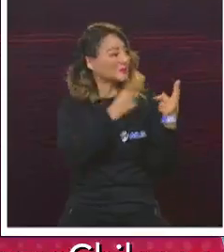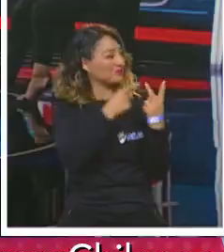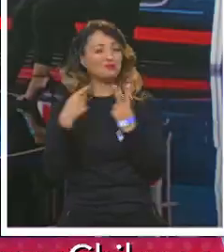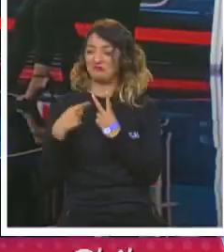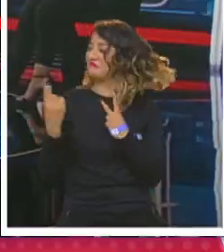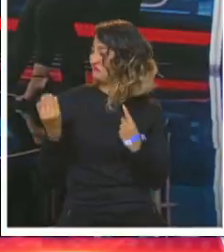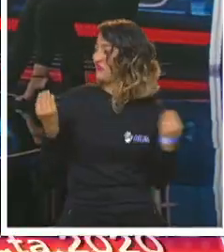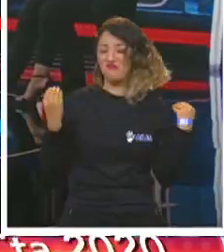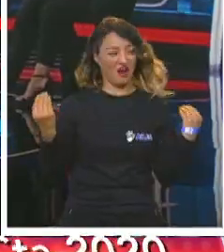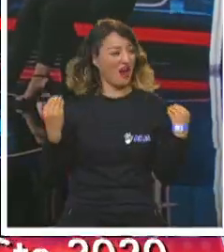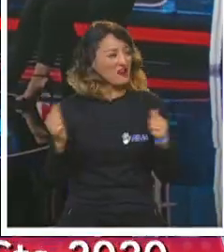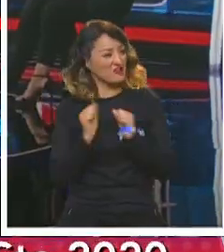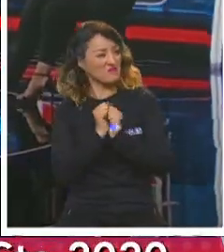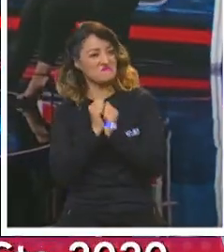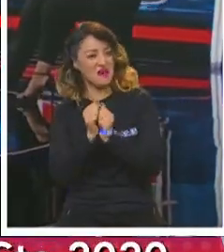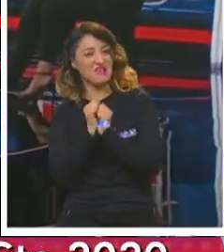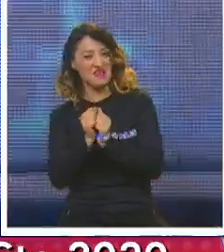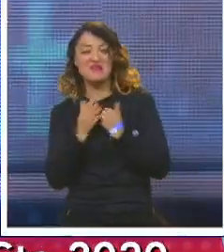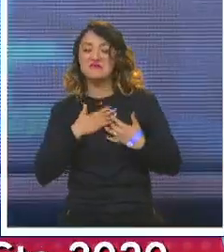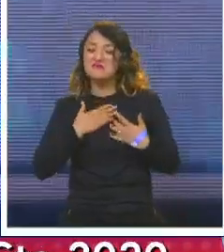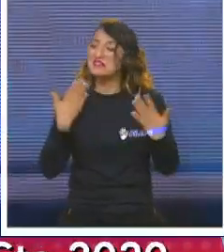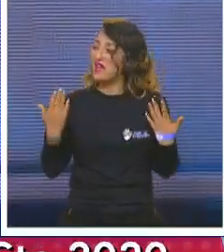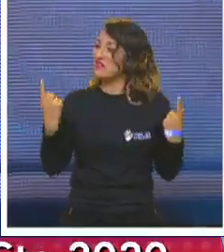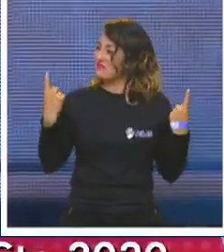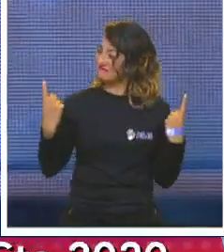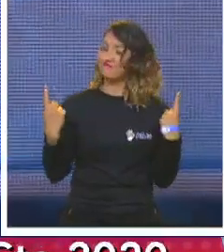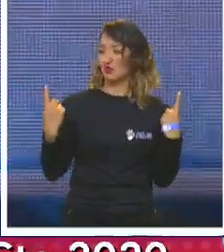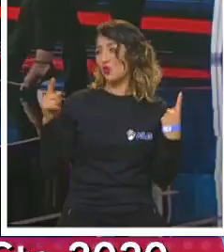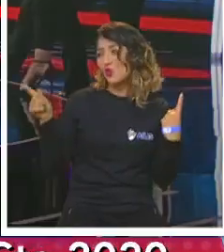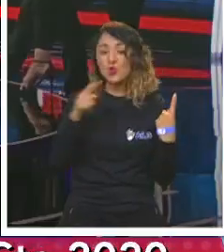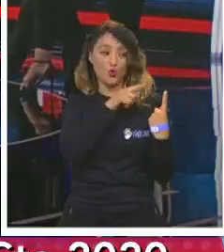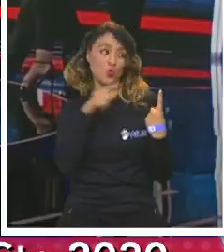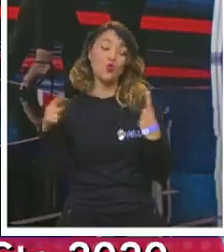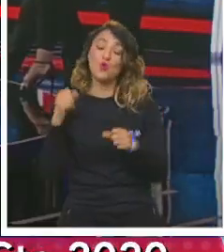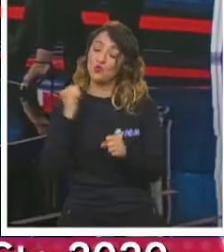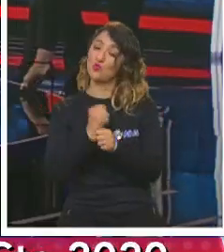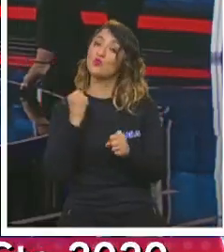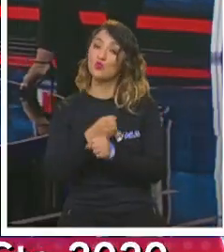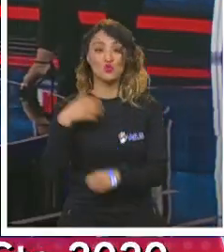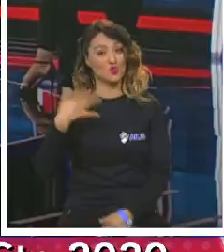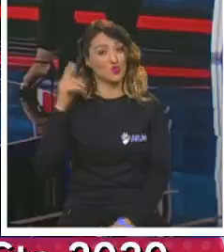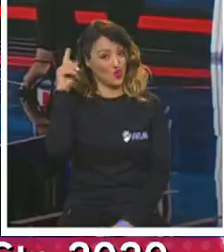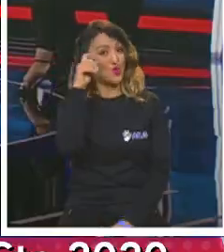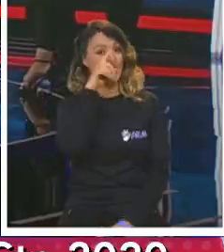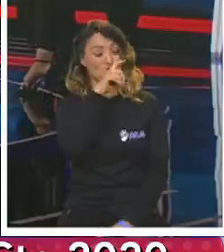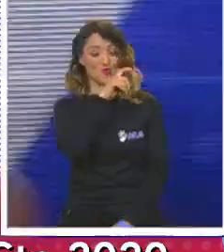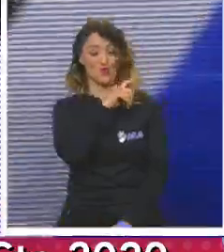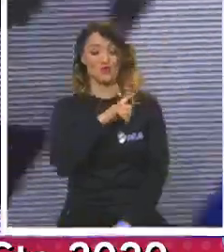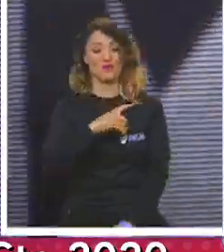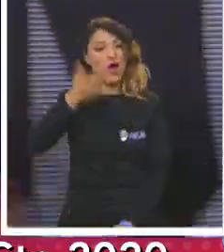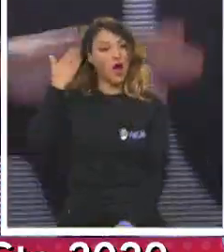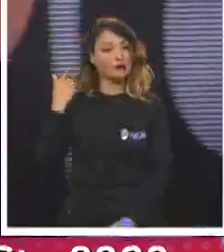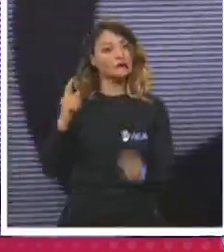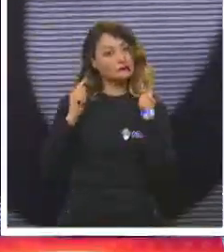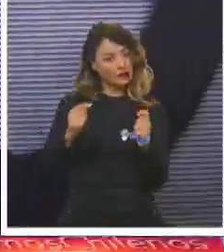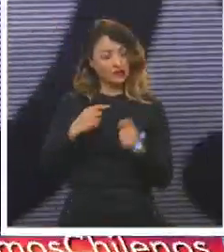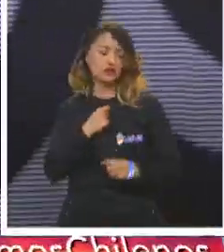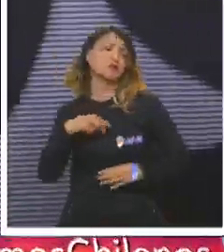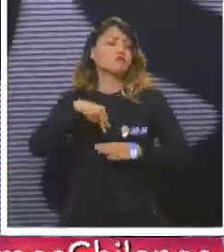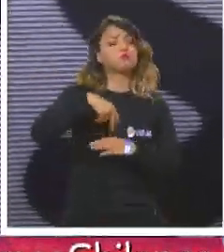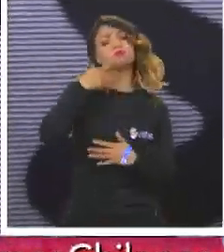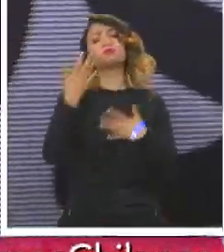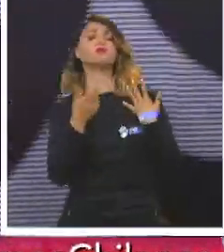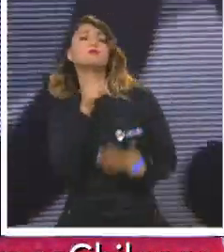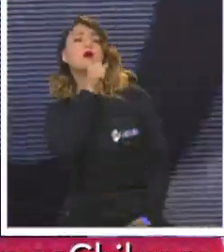buenos partners, los quiero. Porque siento que el feedback que ustedes dan es una pega súper difícil. Así que yo una vez lo intenté como animador y... ¿Tú cachai?